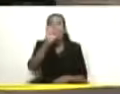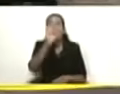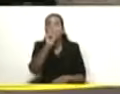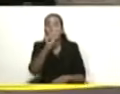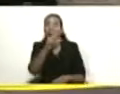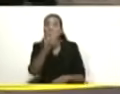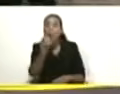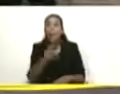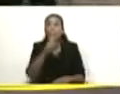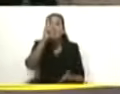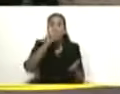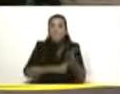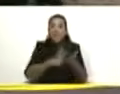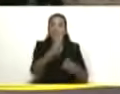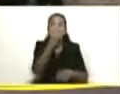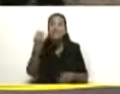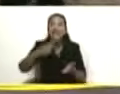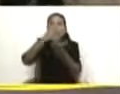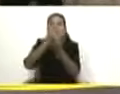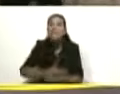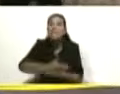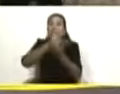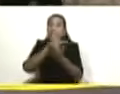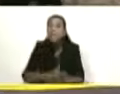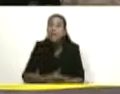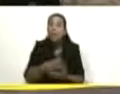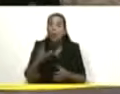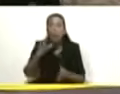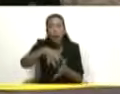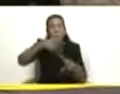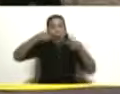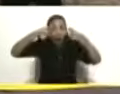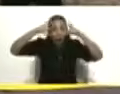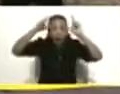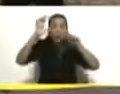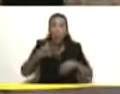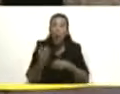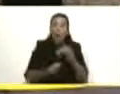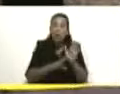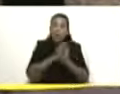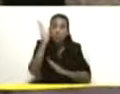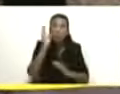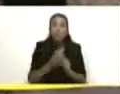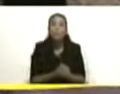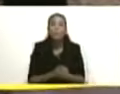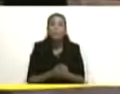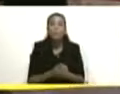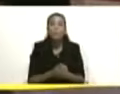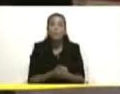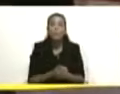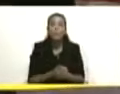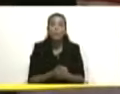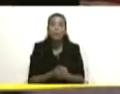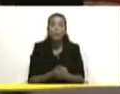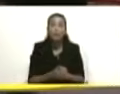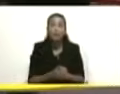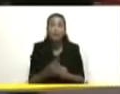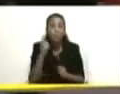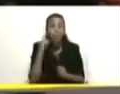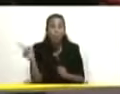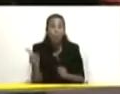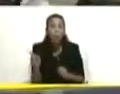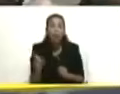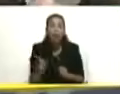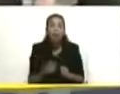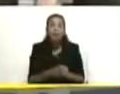de 1.100 kilos que está acá, que es un rebaño que también ha crecido. Bueno, se quedó ahí pegado, pues. Bueno, bueno. ¿Ah?